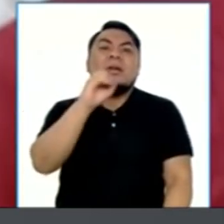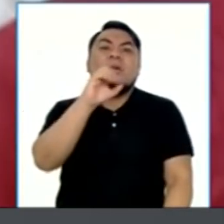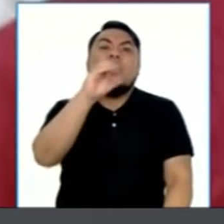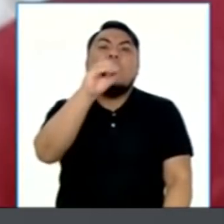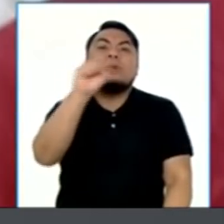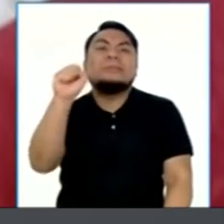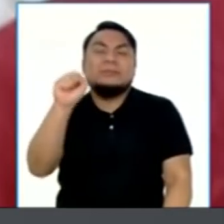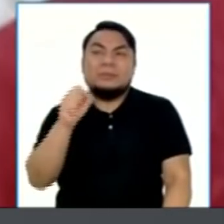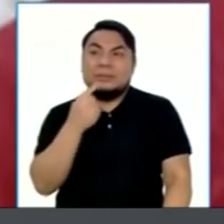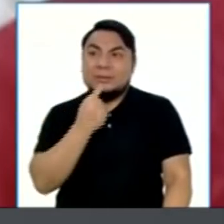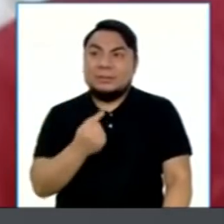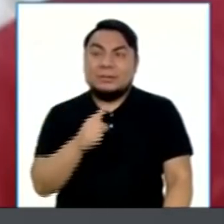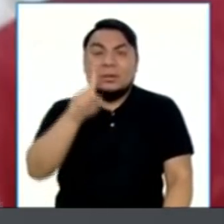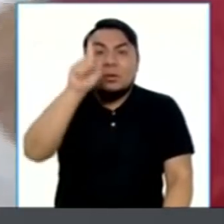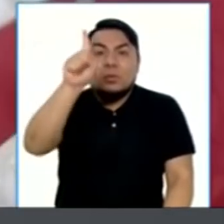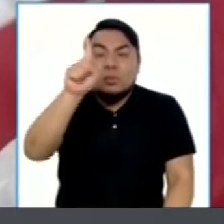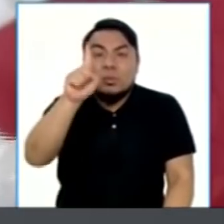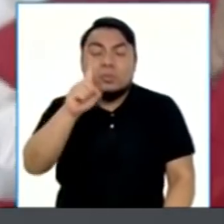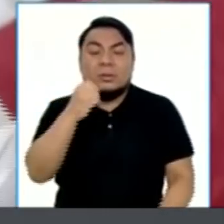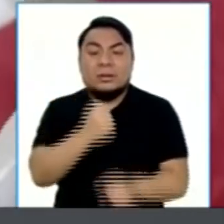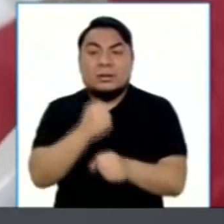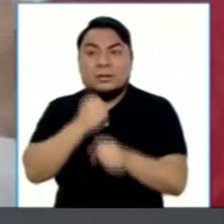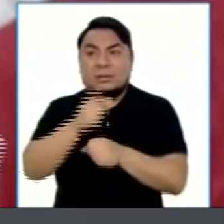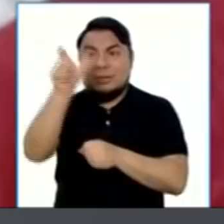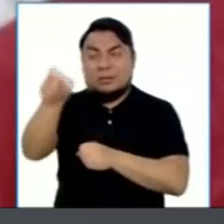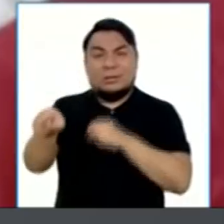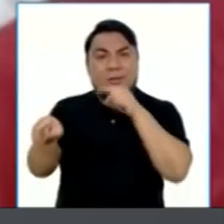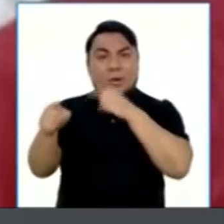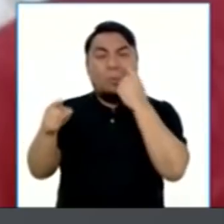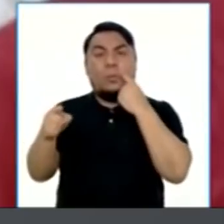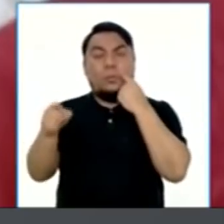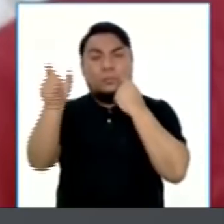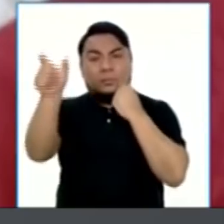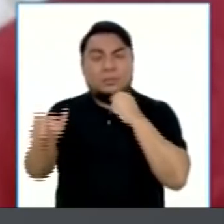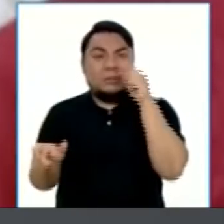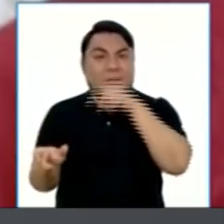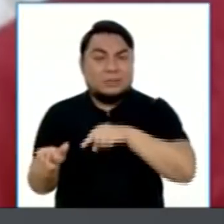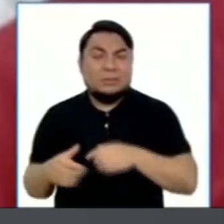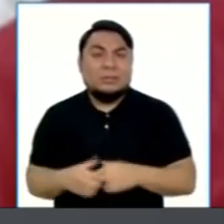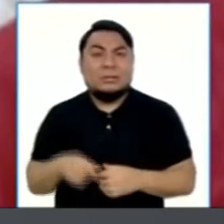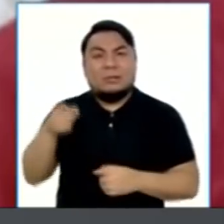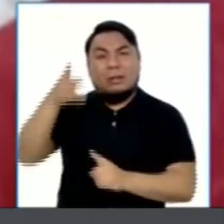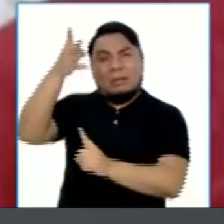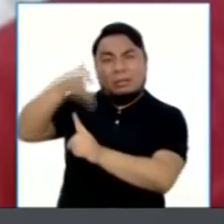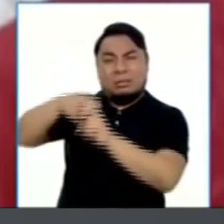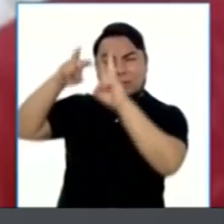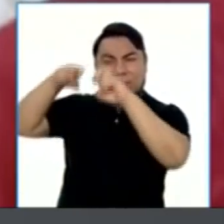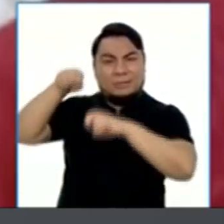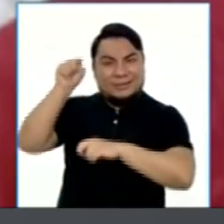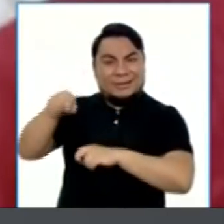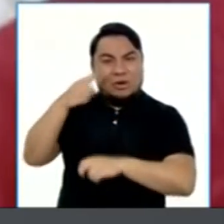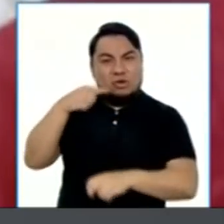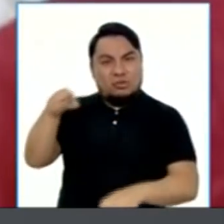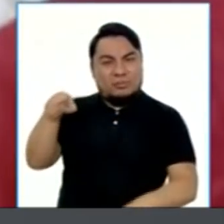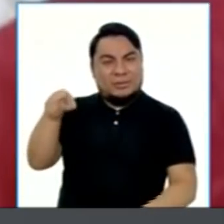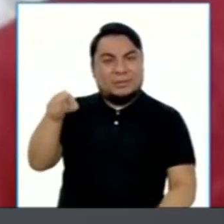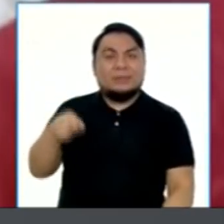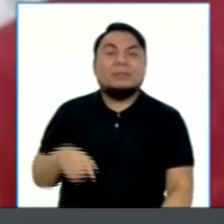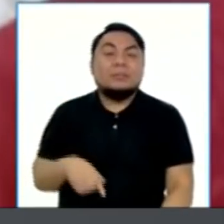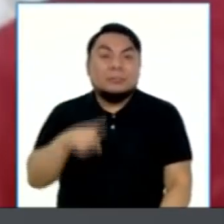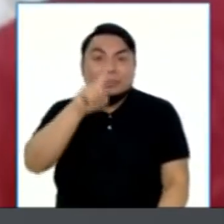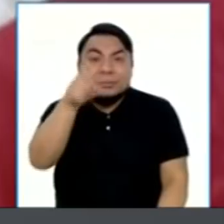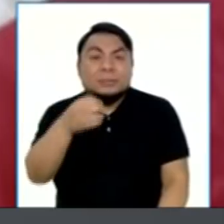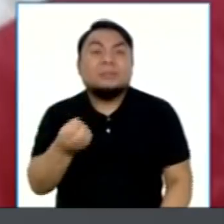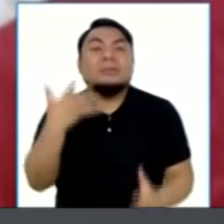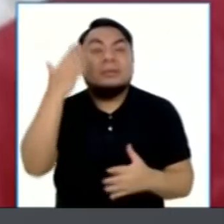Se está investigando una orden de servicio de este ciudadano, el que está en proceso de investigación. ¿Sabe